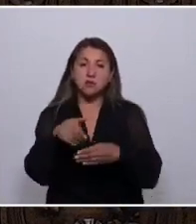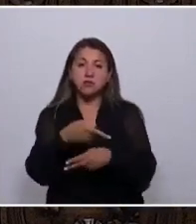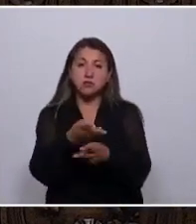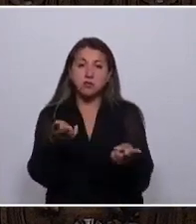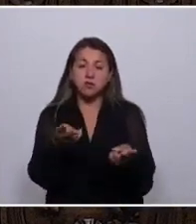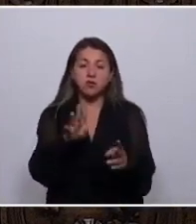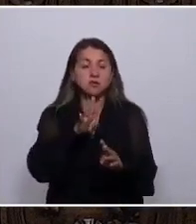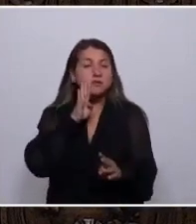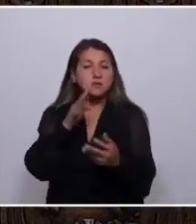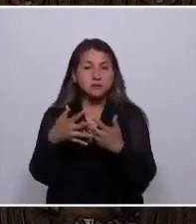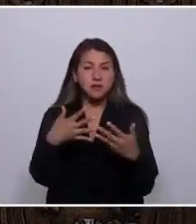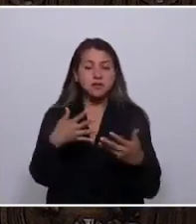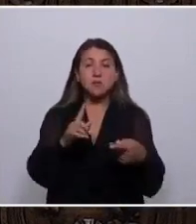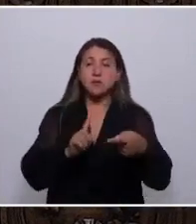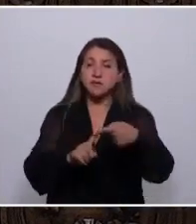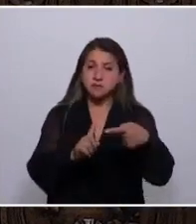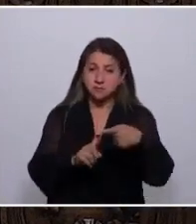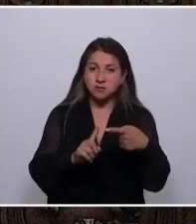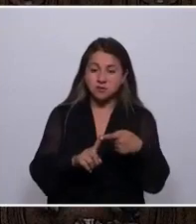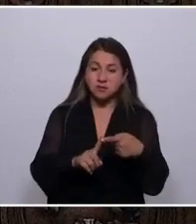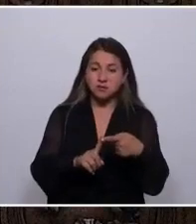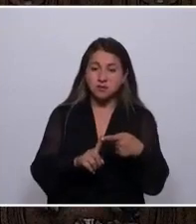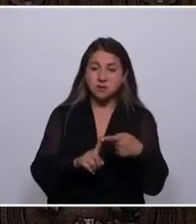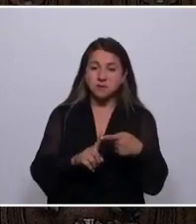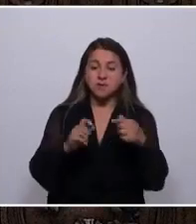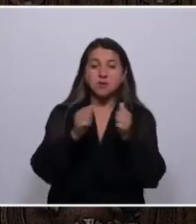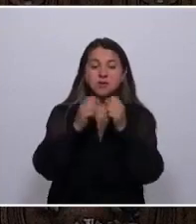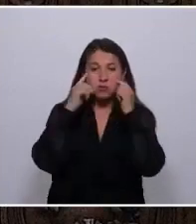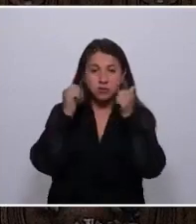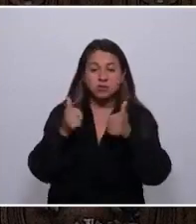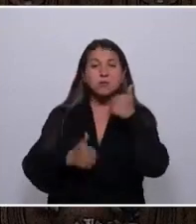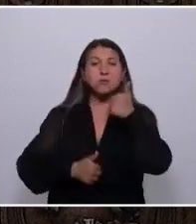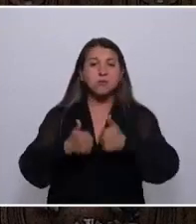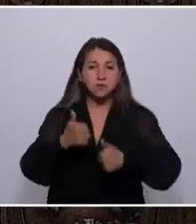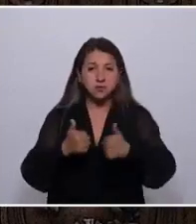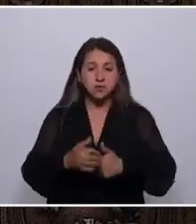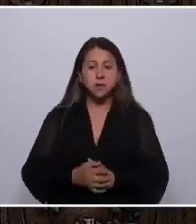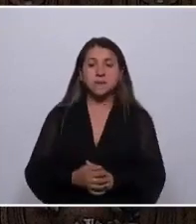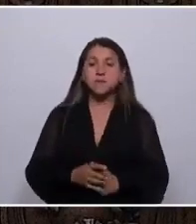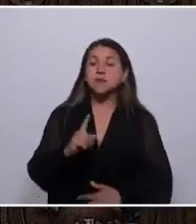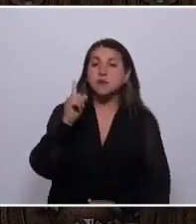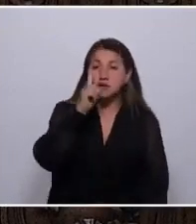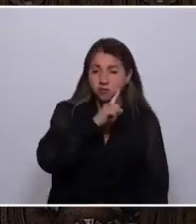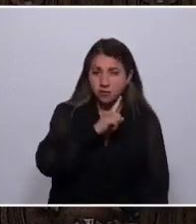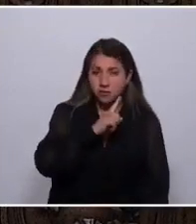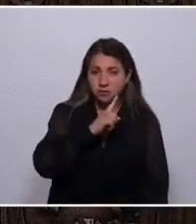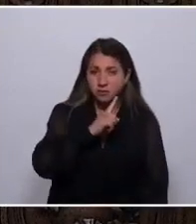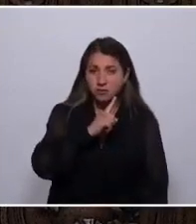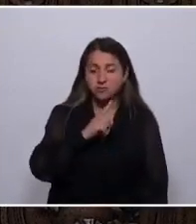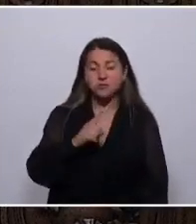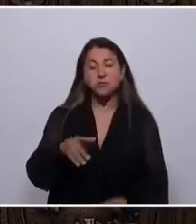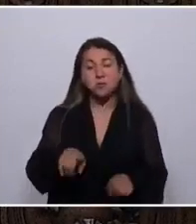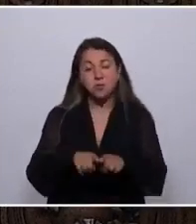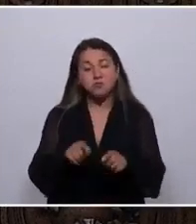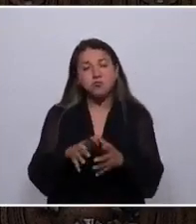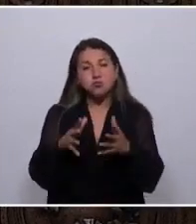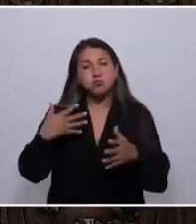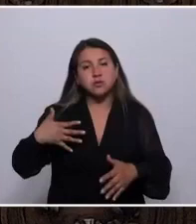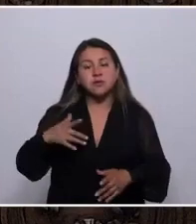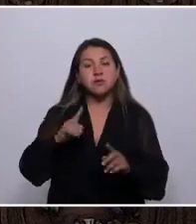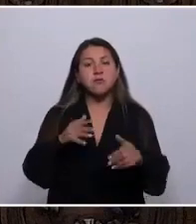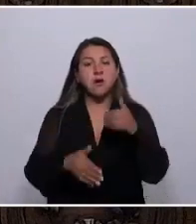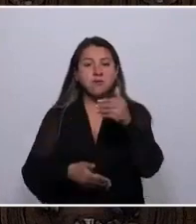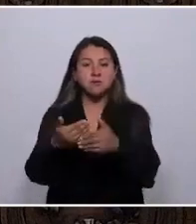transparentes, participativos y con criterios de competencia profesional. Por último, y no menos importante, debemos